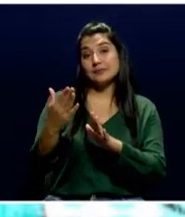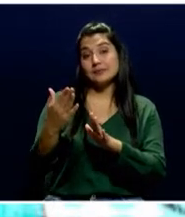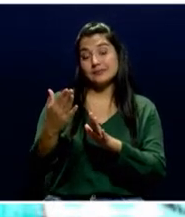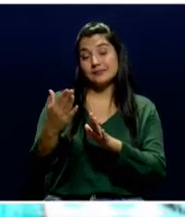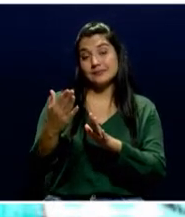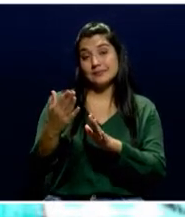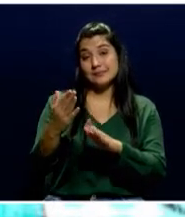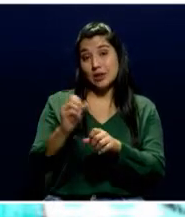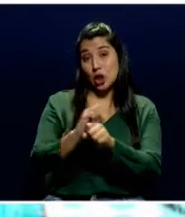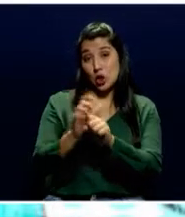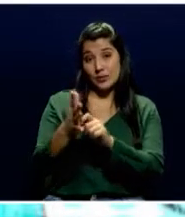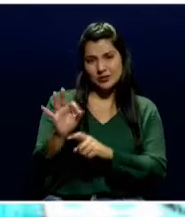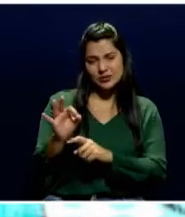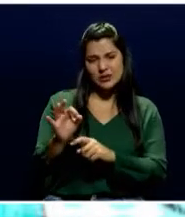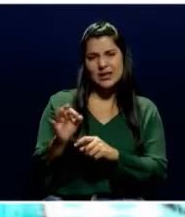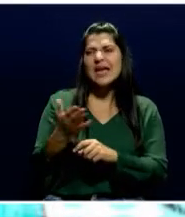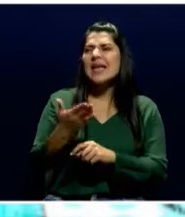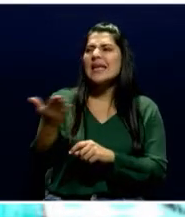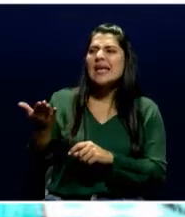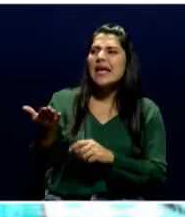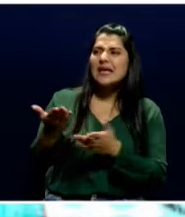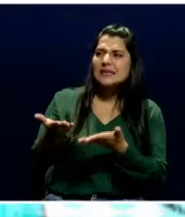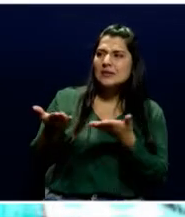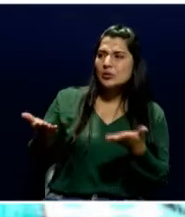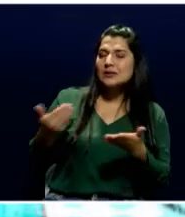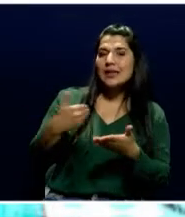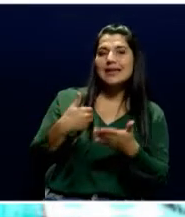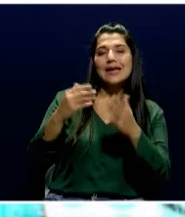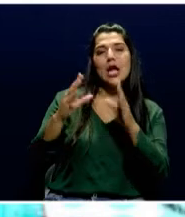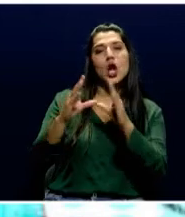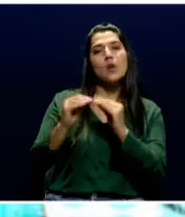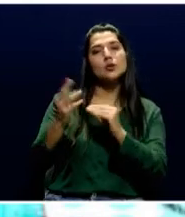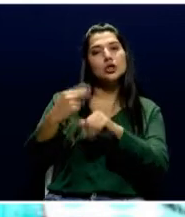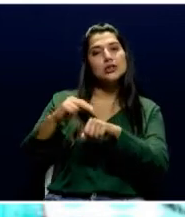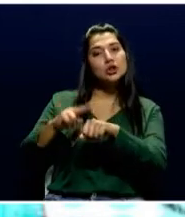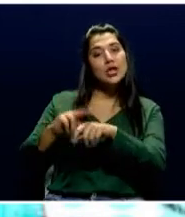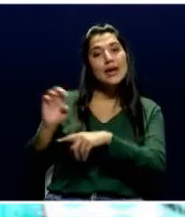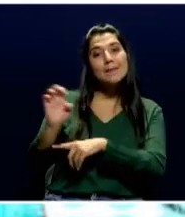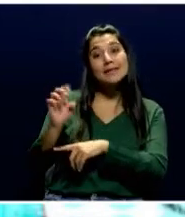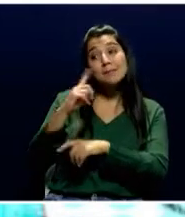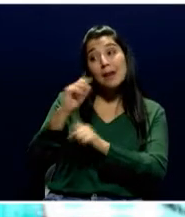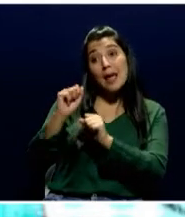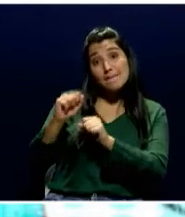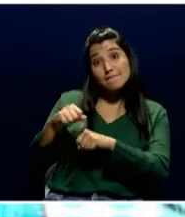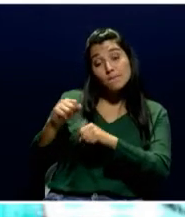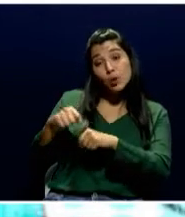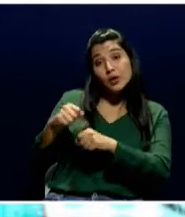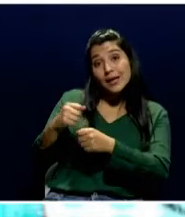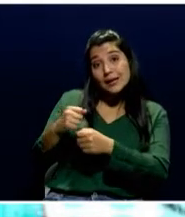materiales tiene la Comisión Nacional de Emergencias para aportar al combate de la epidemia?